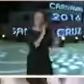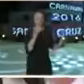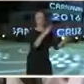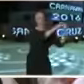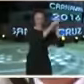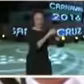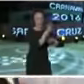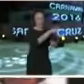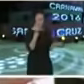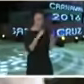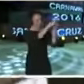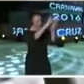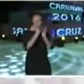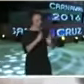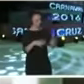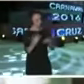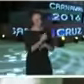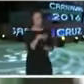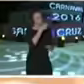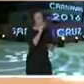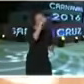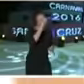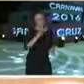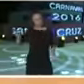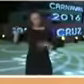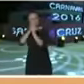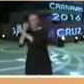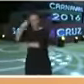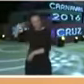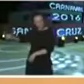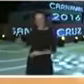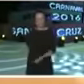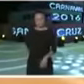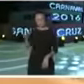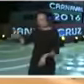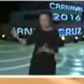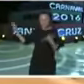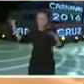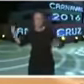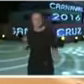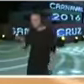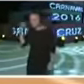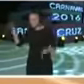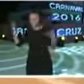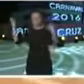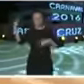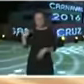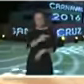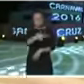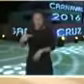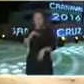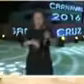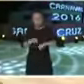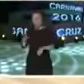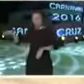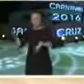gusta cambiar todo, pregúntaselo a la purga. ¿Qué le pasa a ella? ¿Qué le pasa a ella? Que yo compro toyo